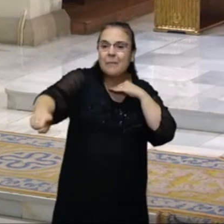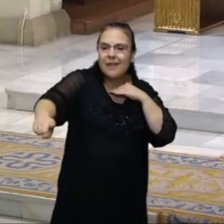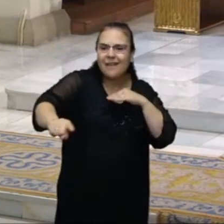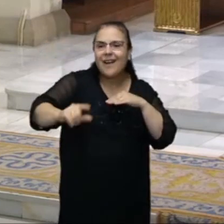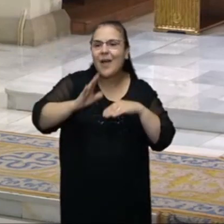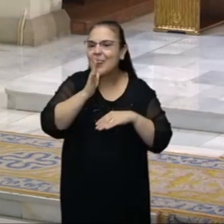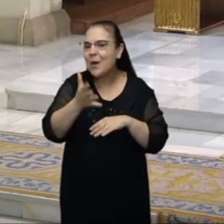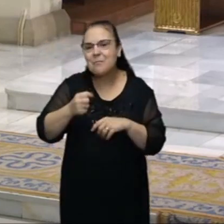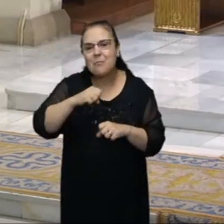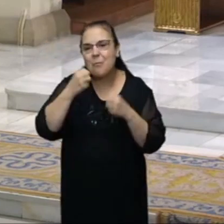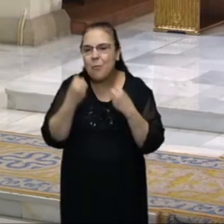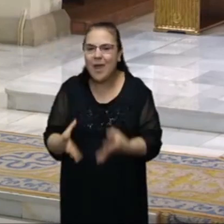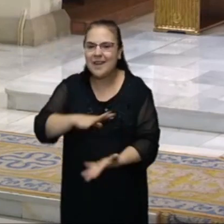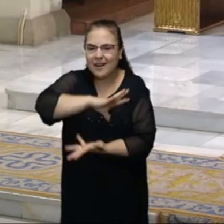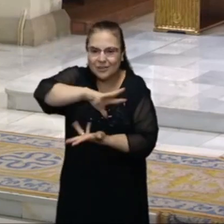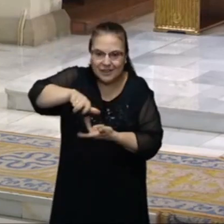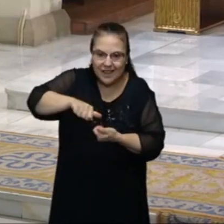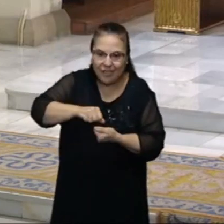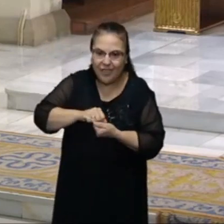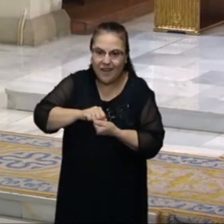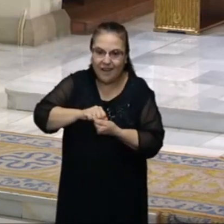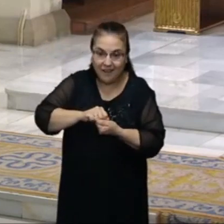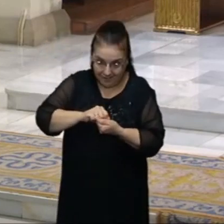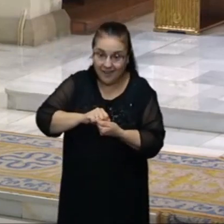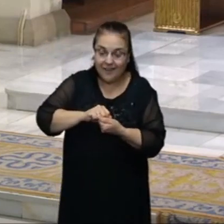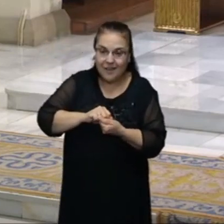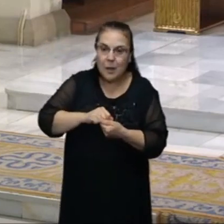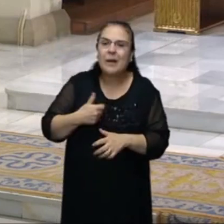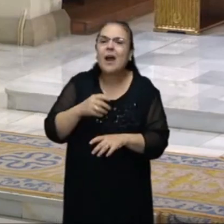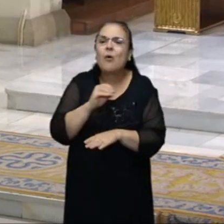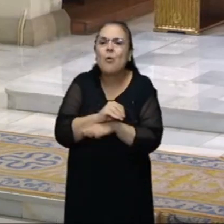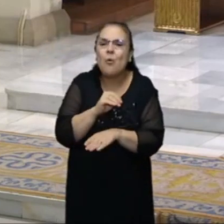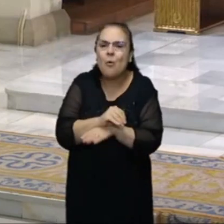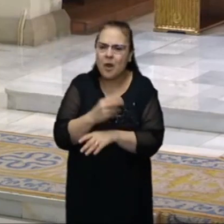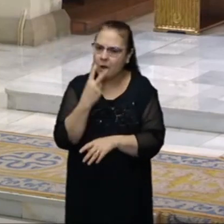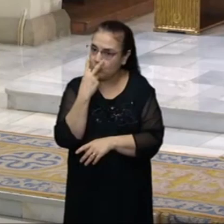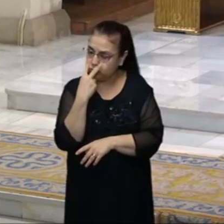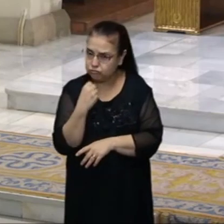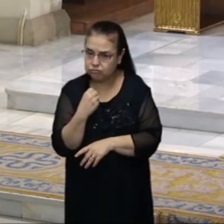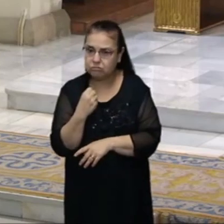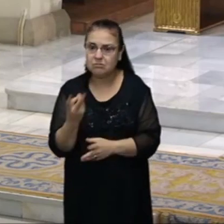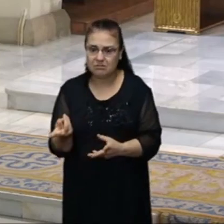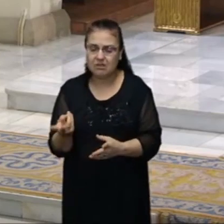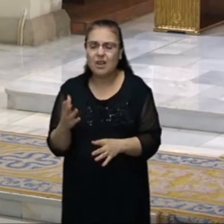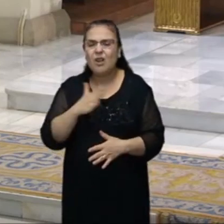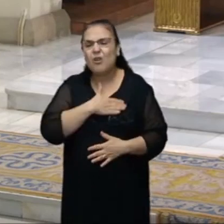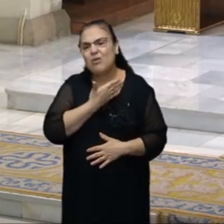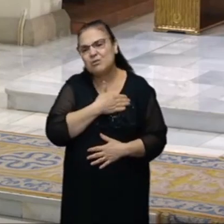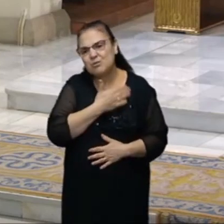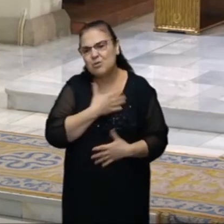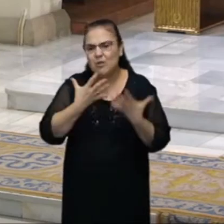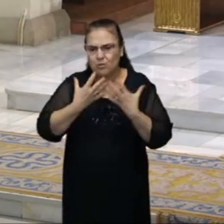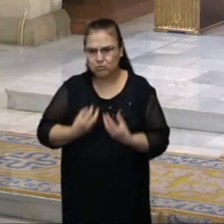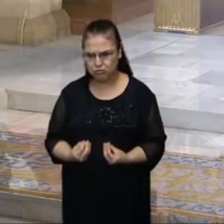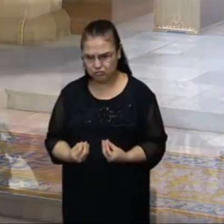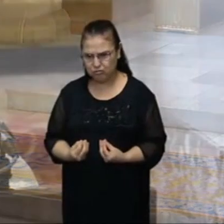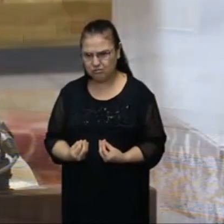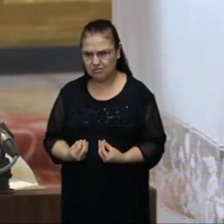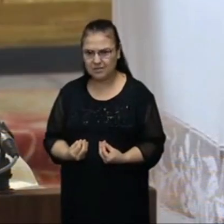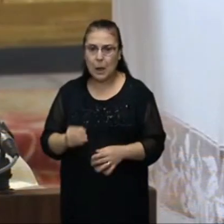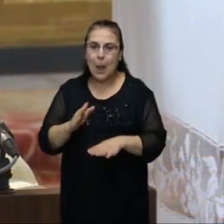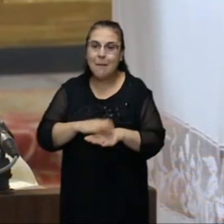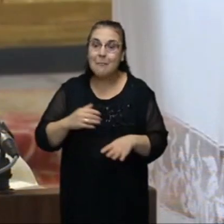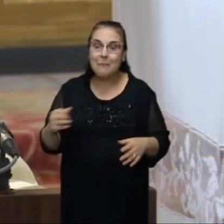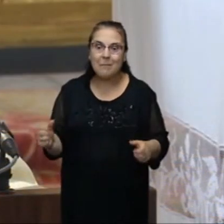los pobres, para curar a los ciegos, para dar el consuelo a los afligidos, para dar